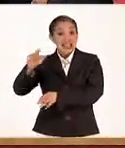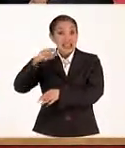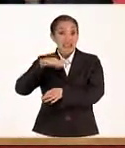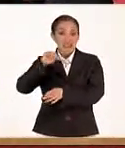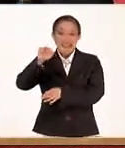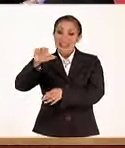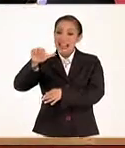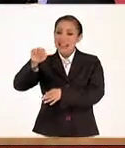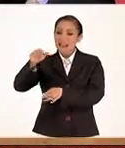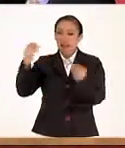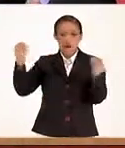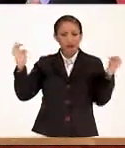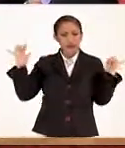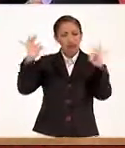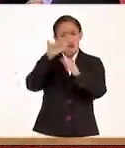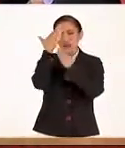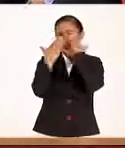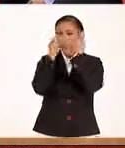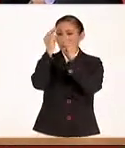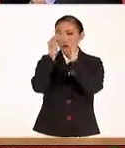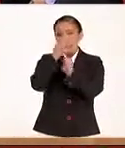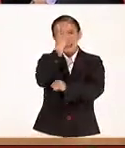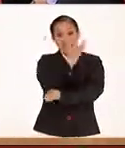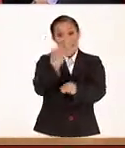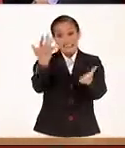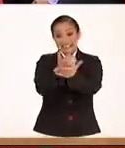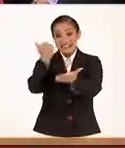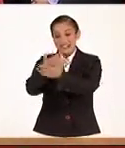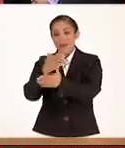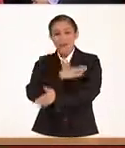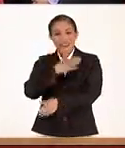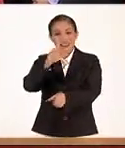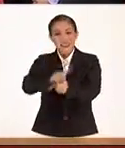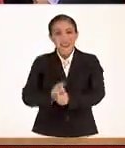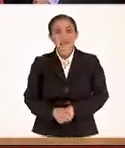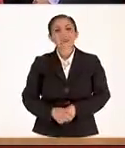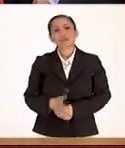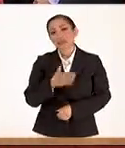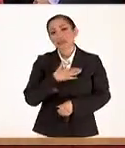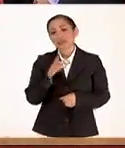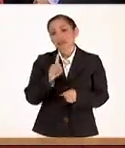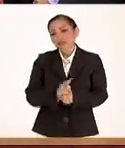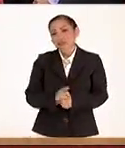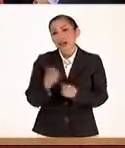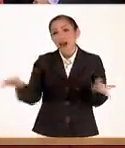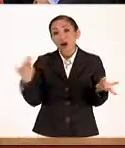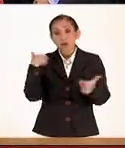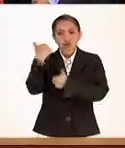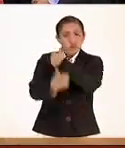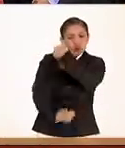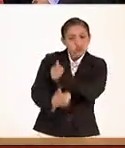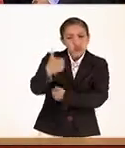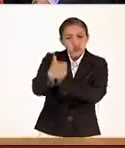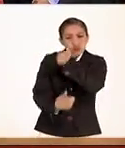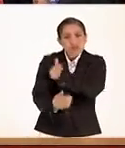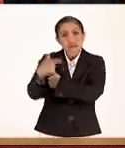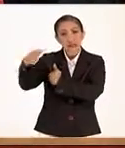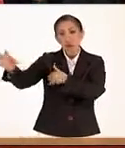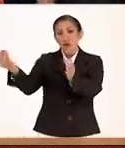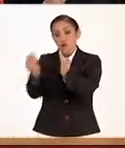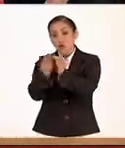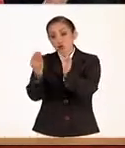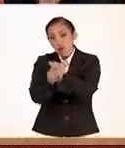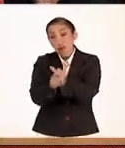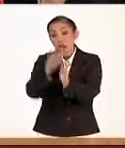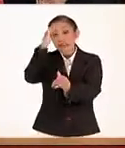participaron muchos estudiantes de todo el mundo y aquí hay tres ganador al maestro buenos días buenos días y efectivamente fue un concurso un curso